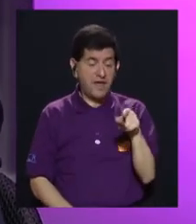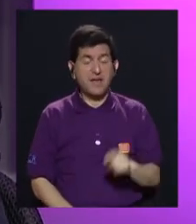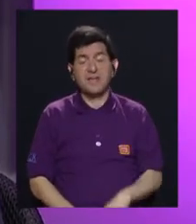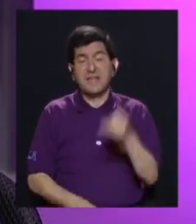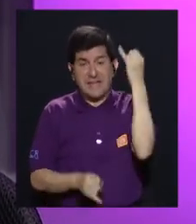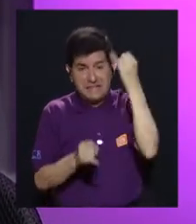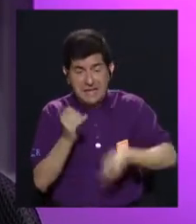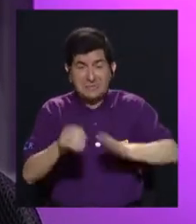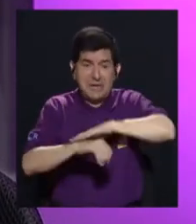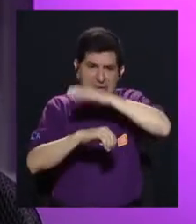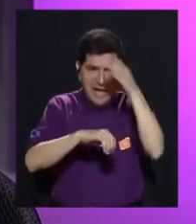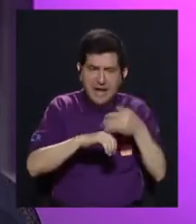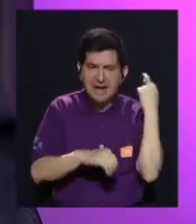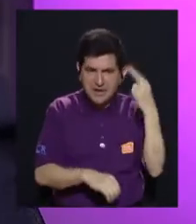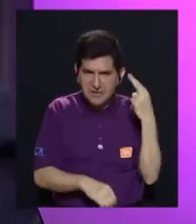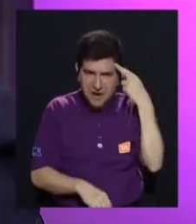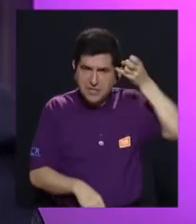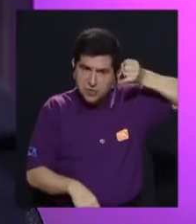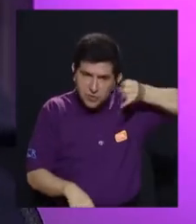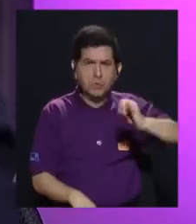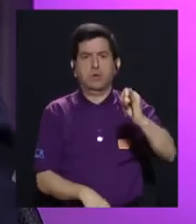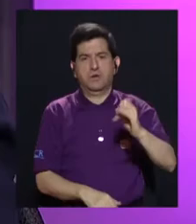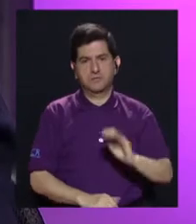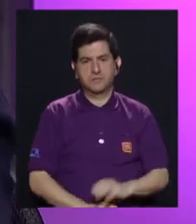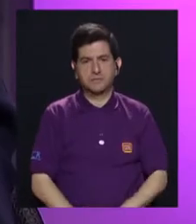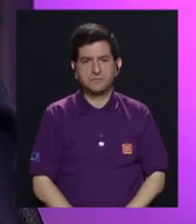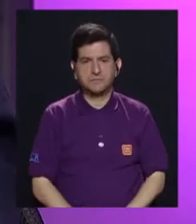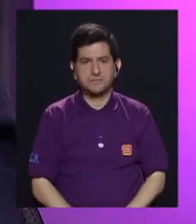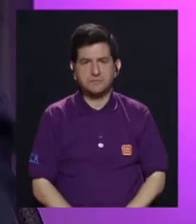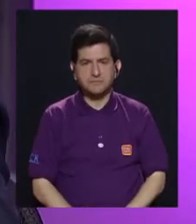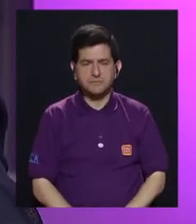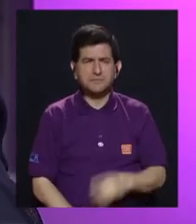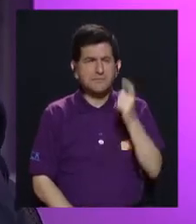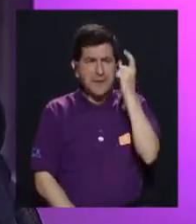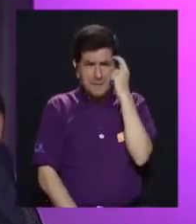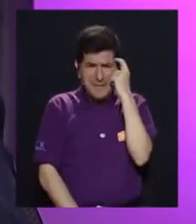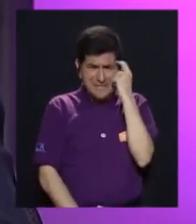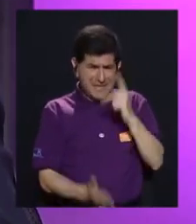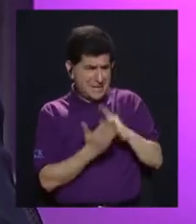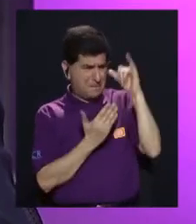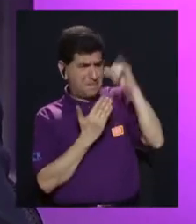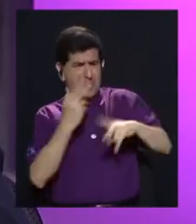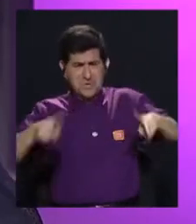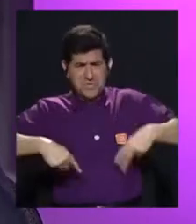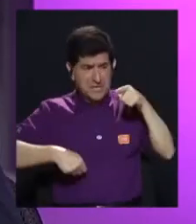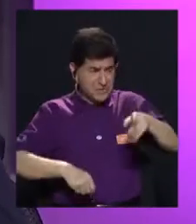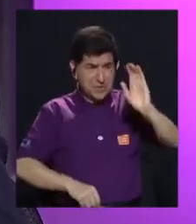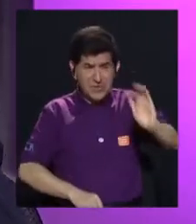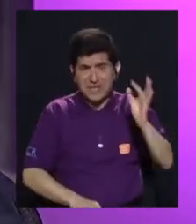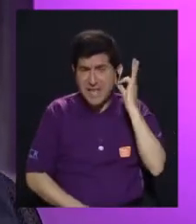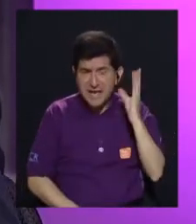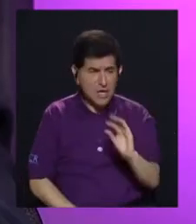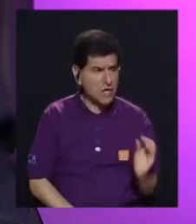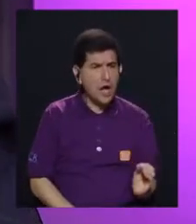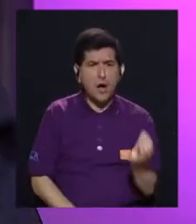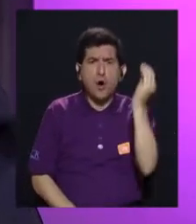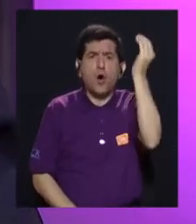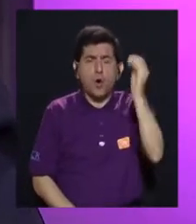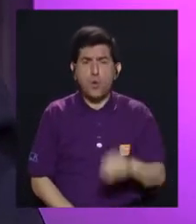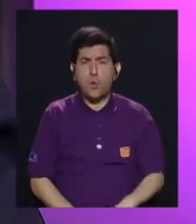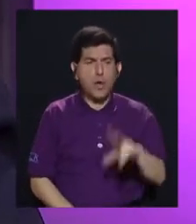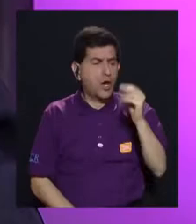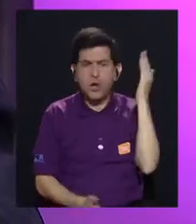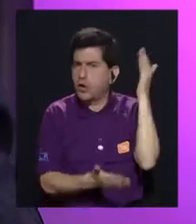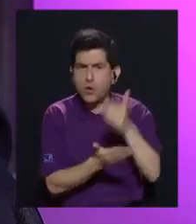término un embarazo producto de una violación es decir como podemos pensar que el proyecto de vida de esa niña de esa joven no se ve